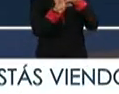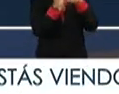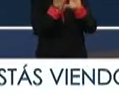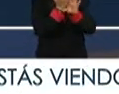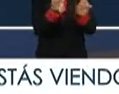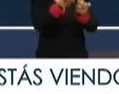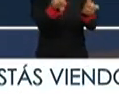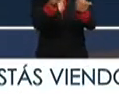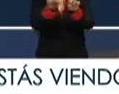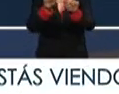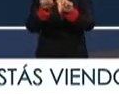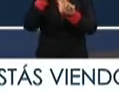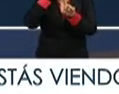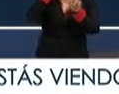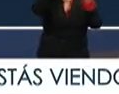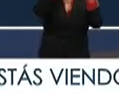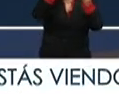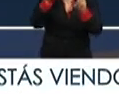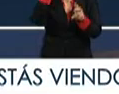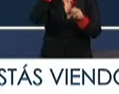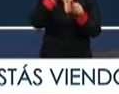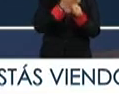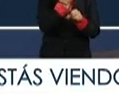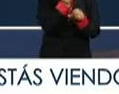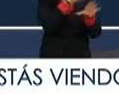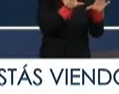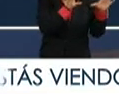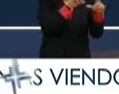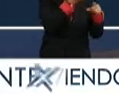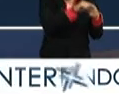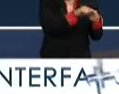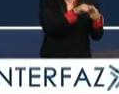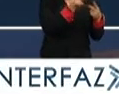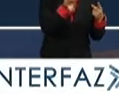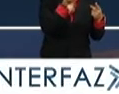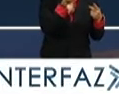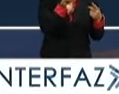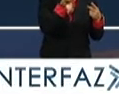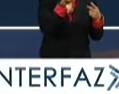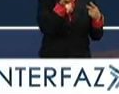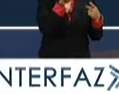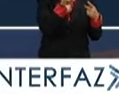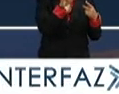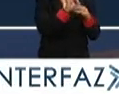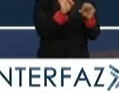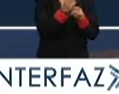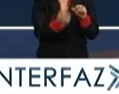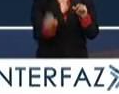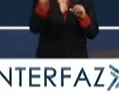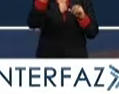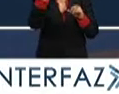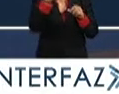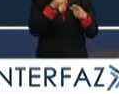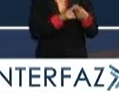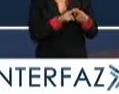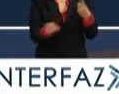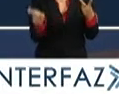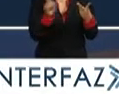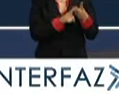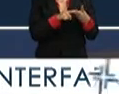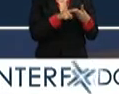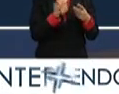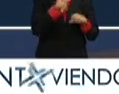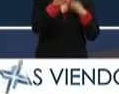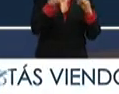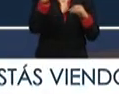muy plural, porque están directores de las escuelas de comunicación de las de importantes universidades, no